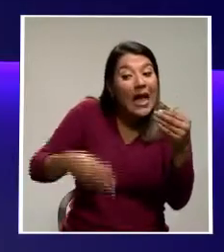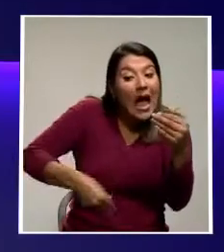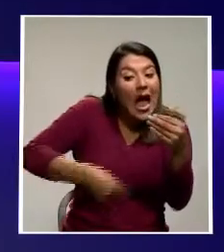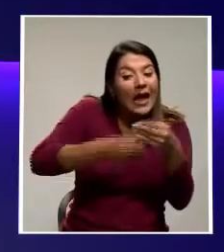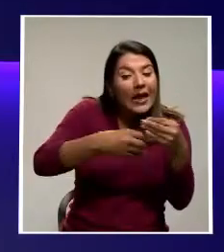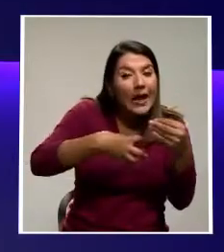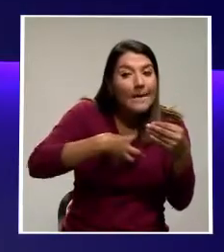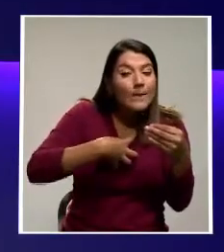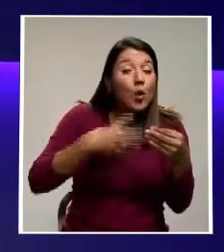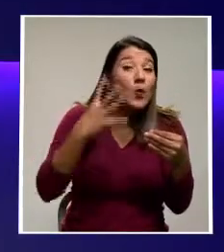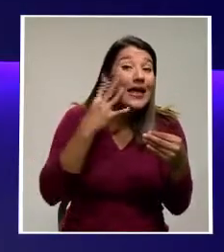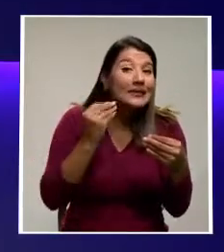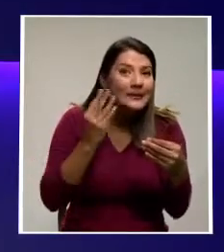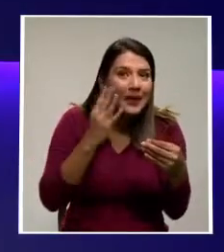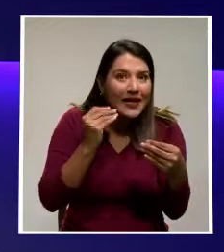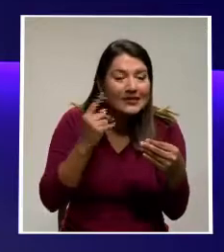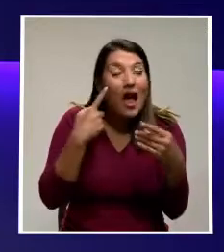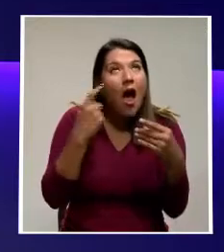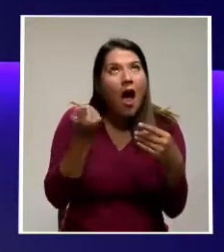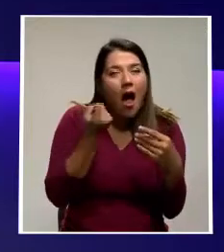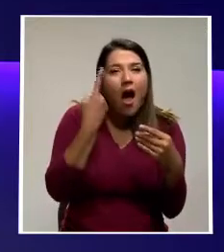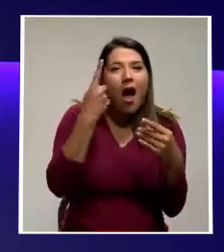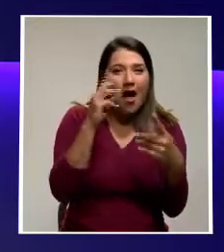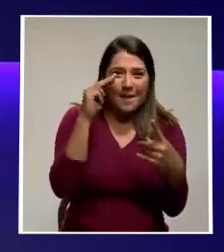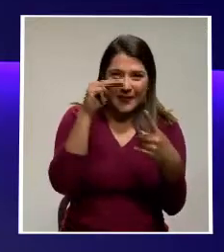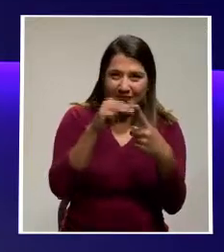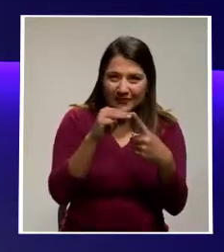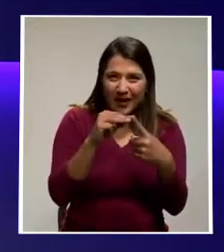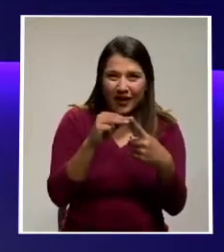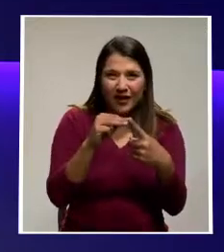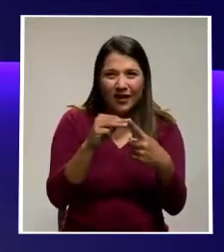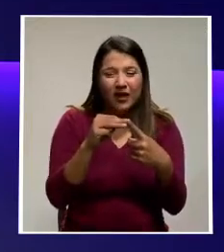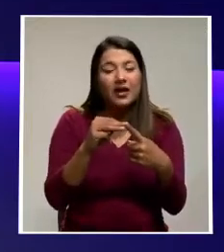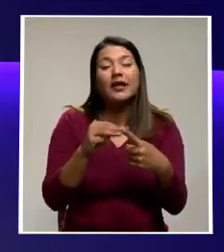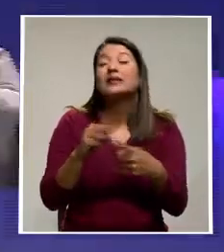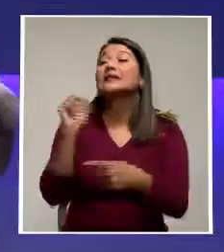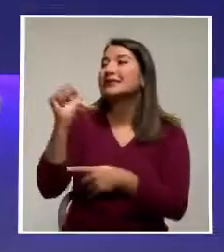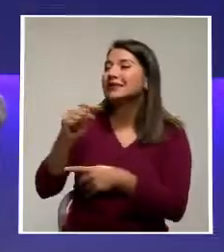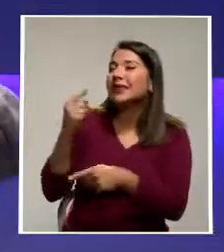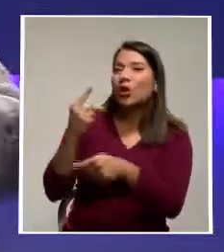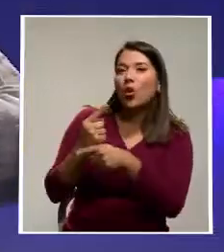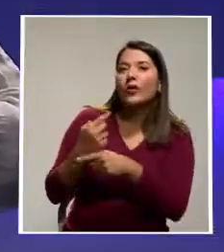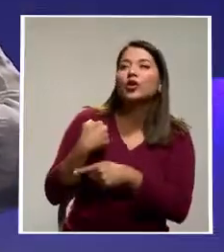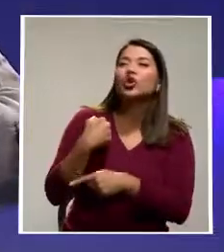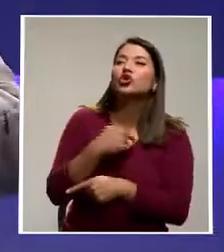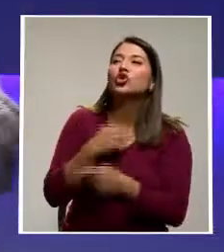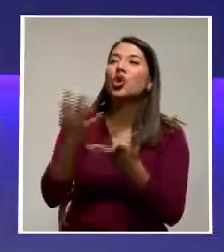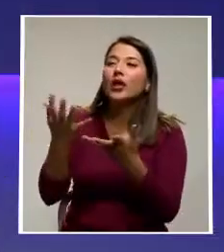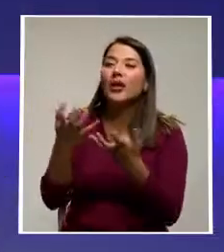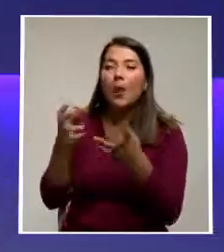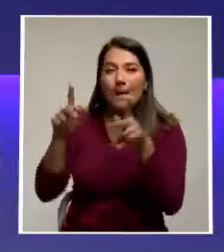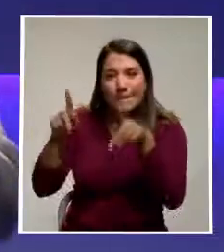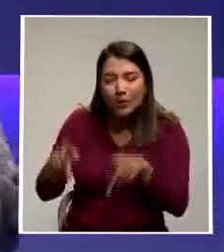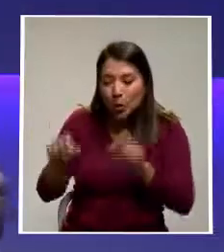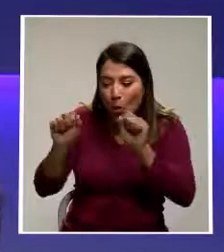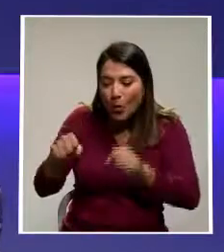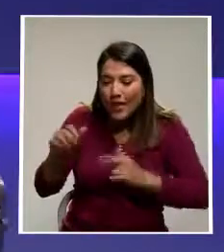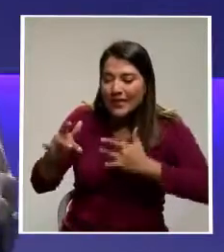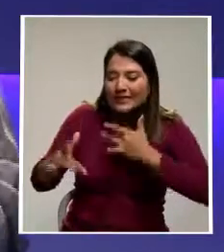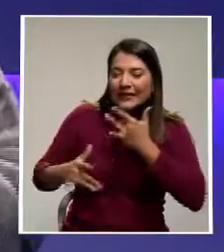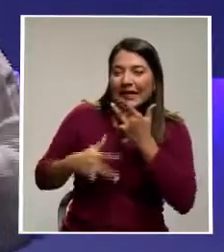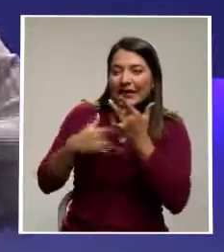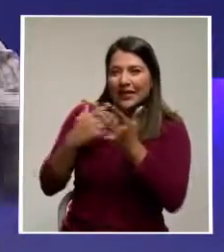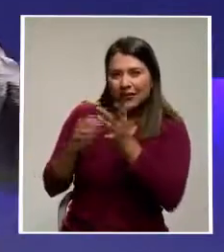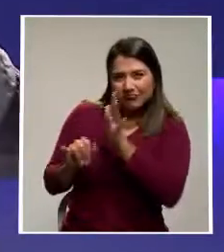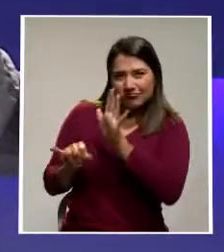y de las autoras ahí en vivo. Exacto, lo que queremos es que el público también se sienta concernido, que sienta